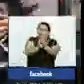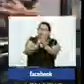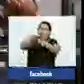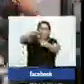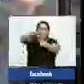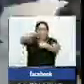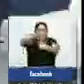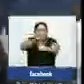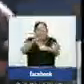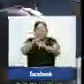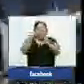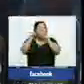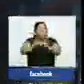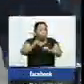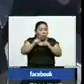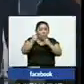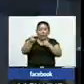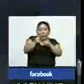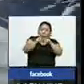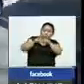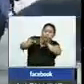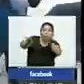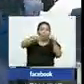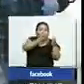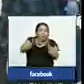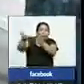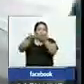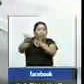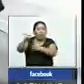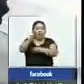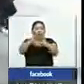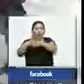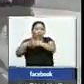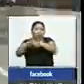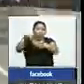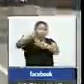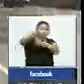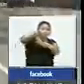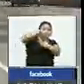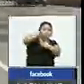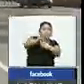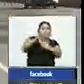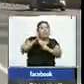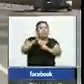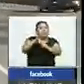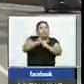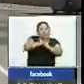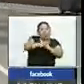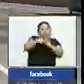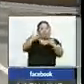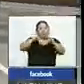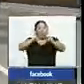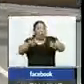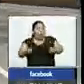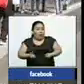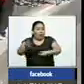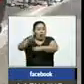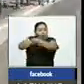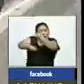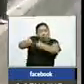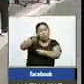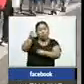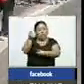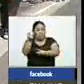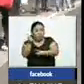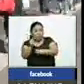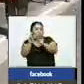aumenta el flujo de migrantes hacia países centroamericanos y Estados Unidos. La presión a la que se someten los gobiernos a cambio de fondos podría